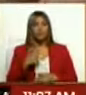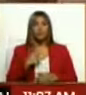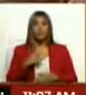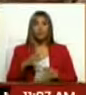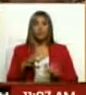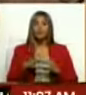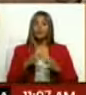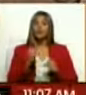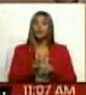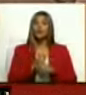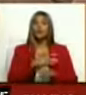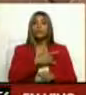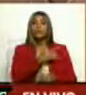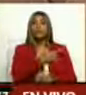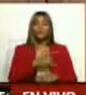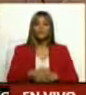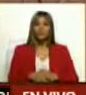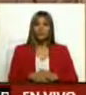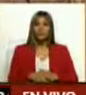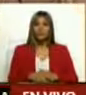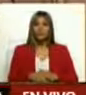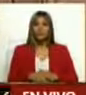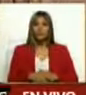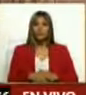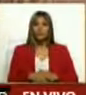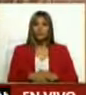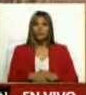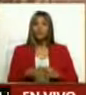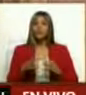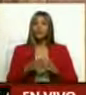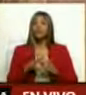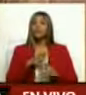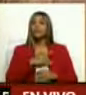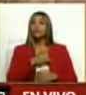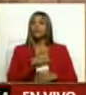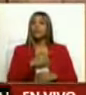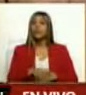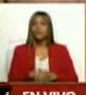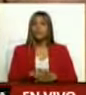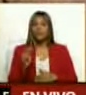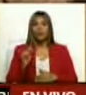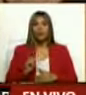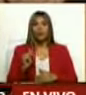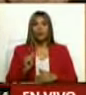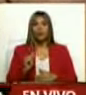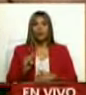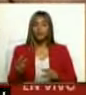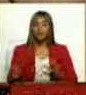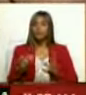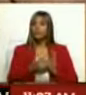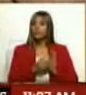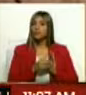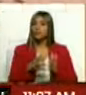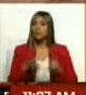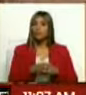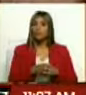la clase obrera universitaria del sector universitario. Estamos aquí para adherirnos